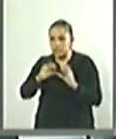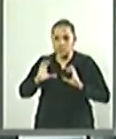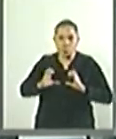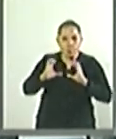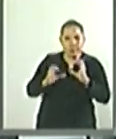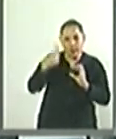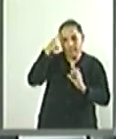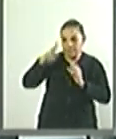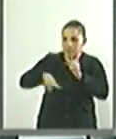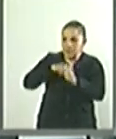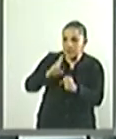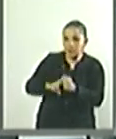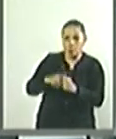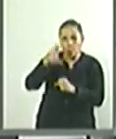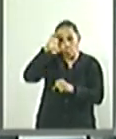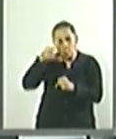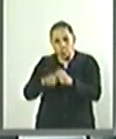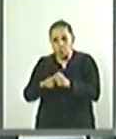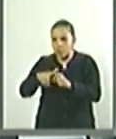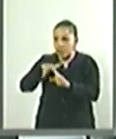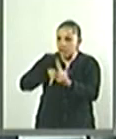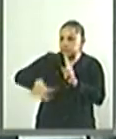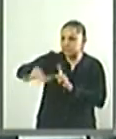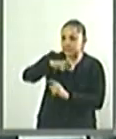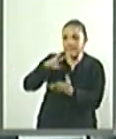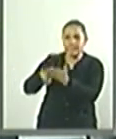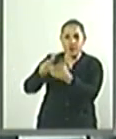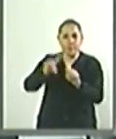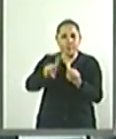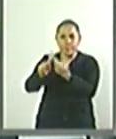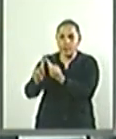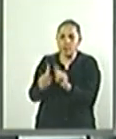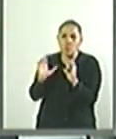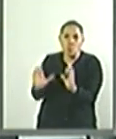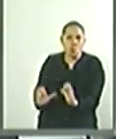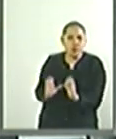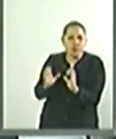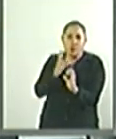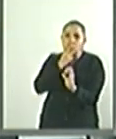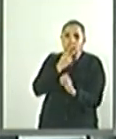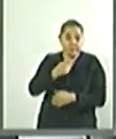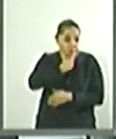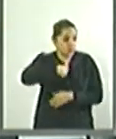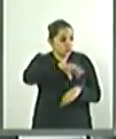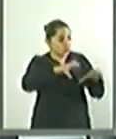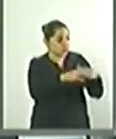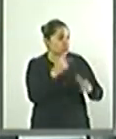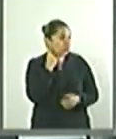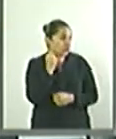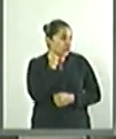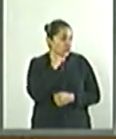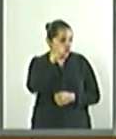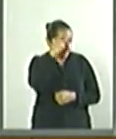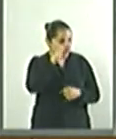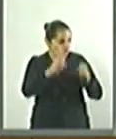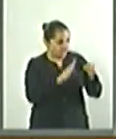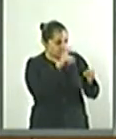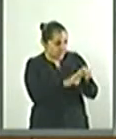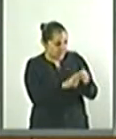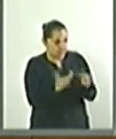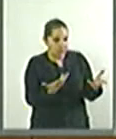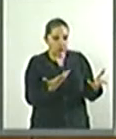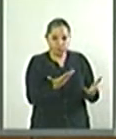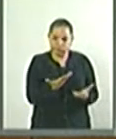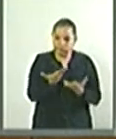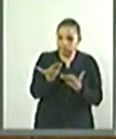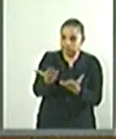de nuestro país. Los legisladores integrantes de la Comisión Permanente del Congreso de la Unión reconocemos y valoramos a los